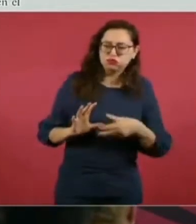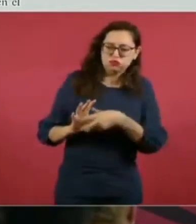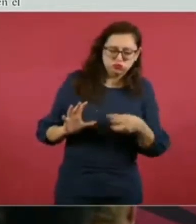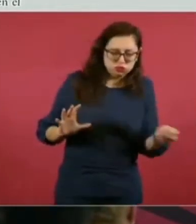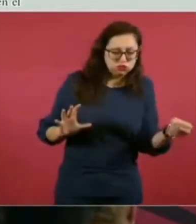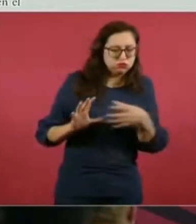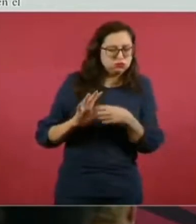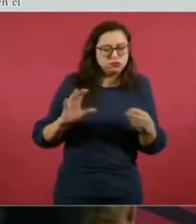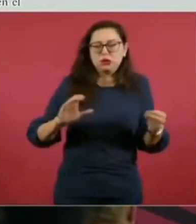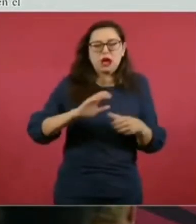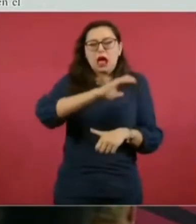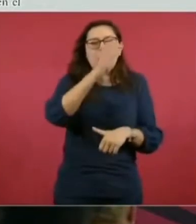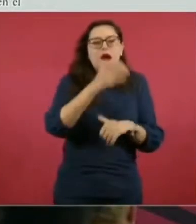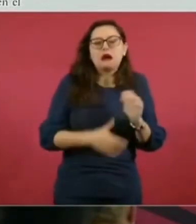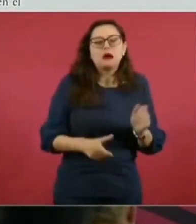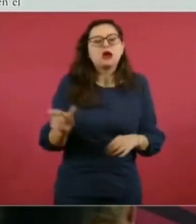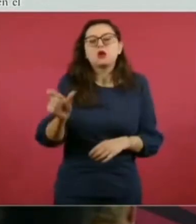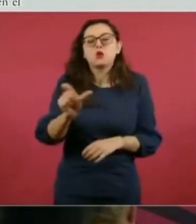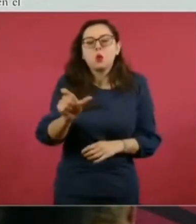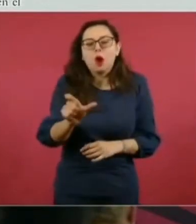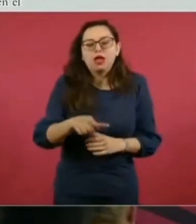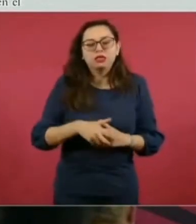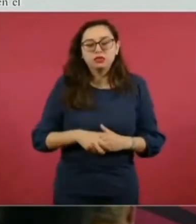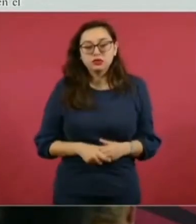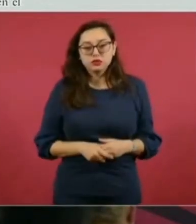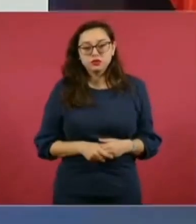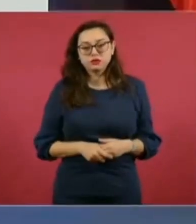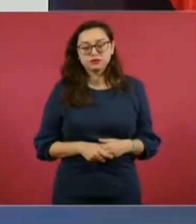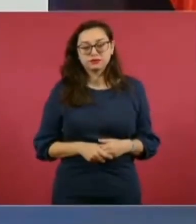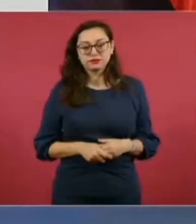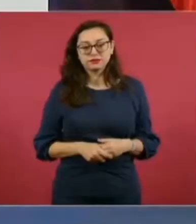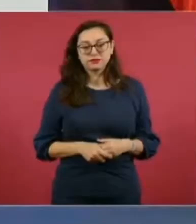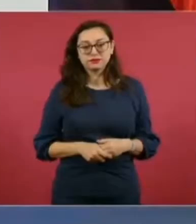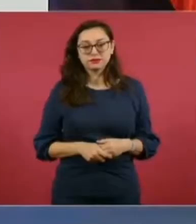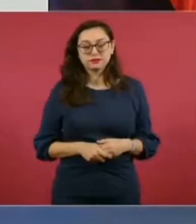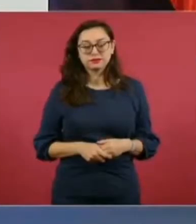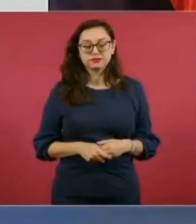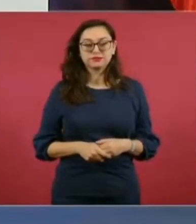millones de hectáreas en minería?